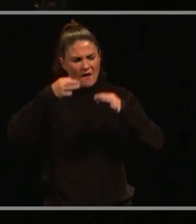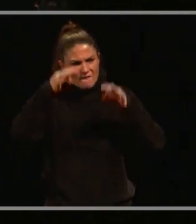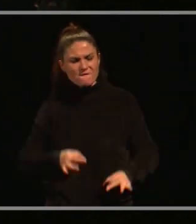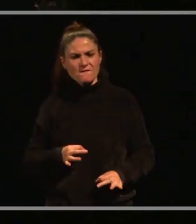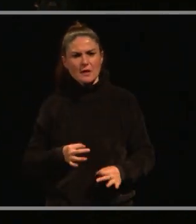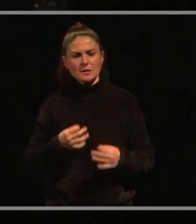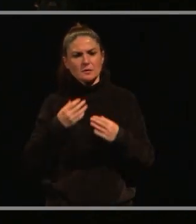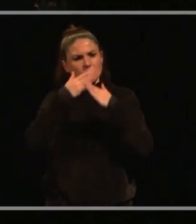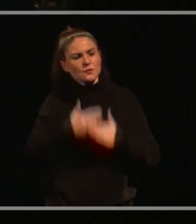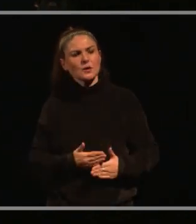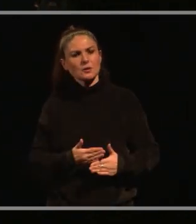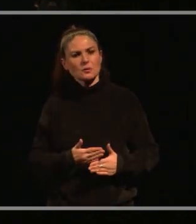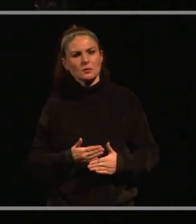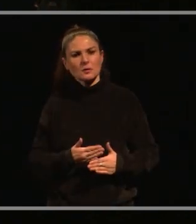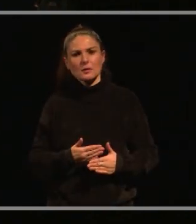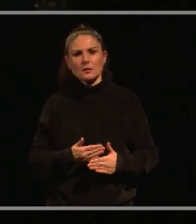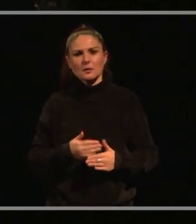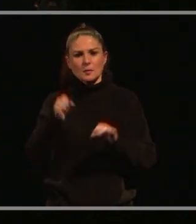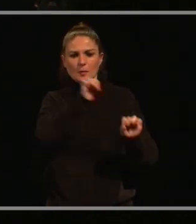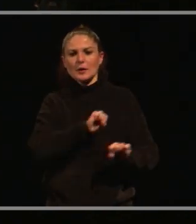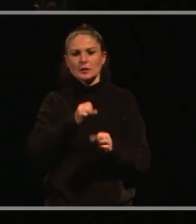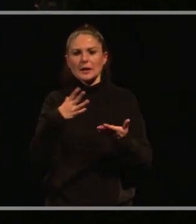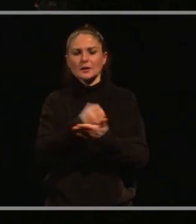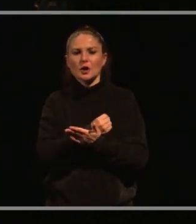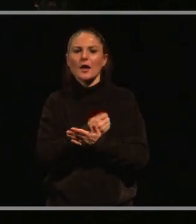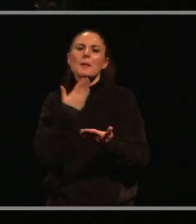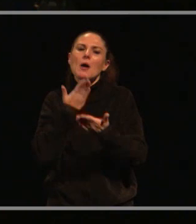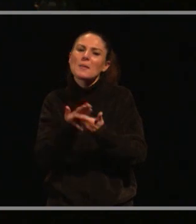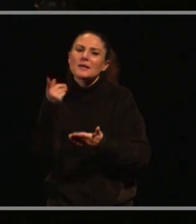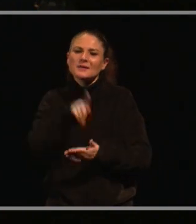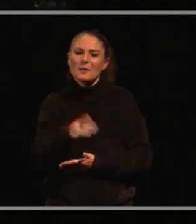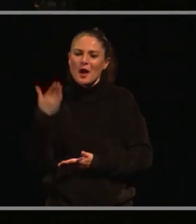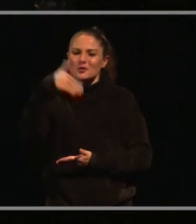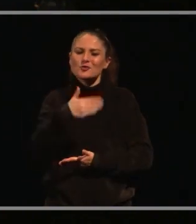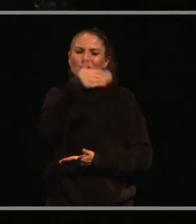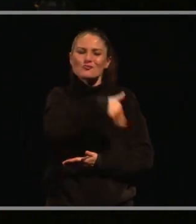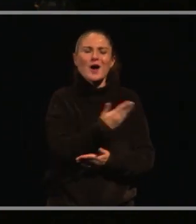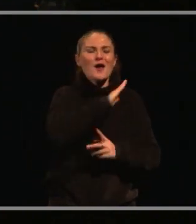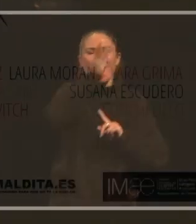efectiva a todas. Y vamos a pedir también que sea prueba de submarinos. Muchas gracias.